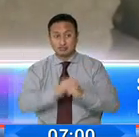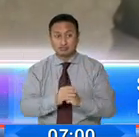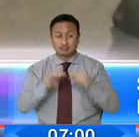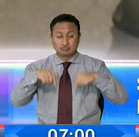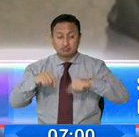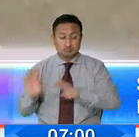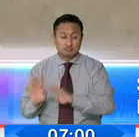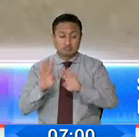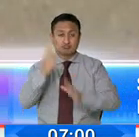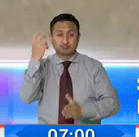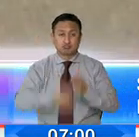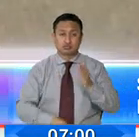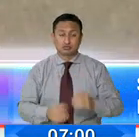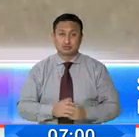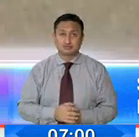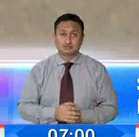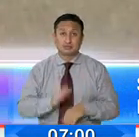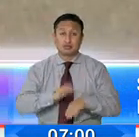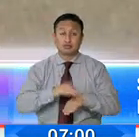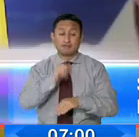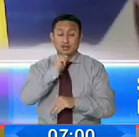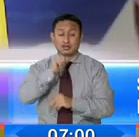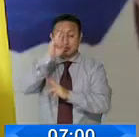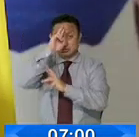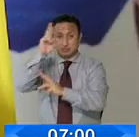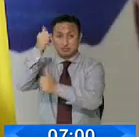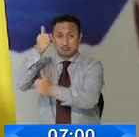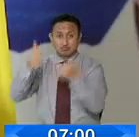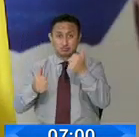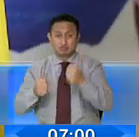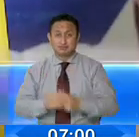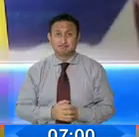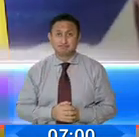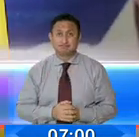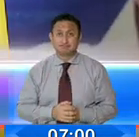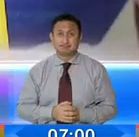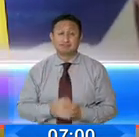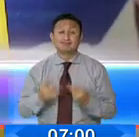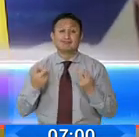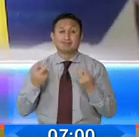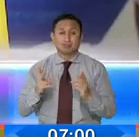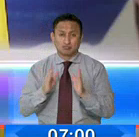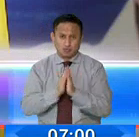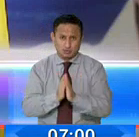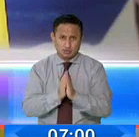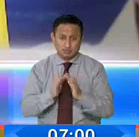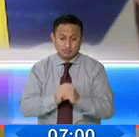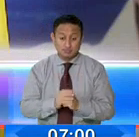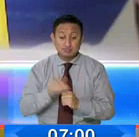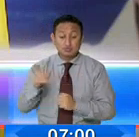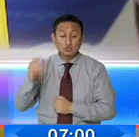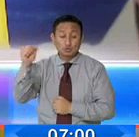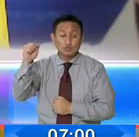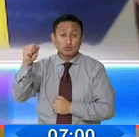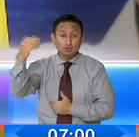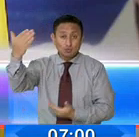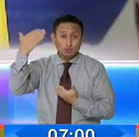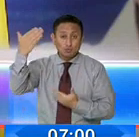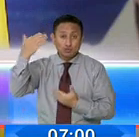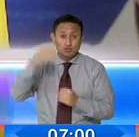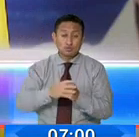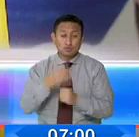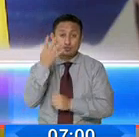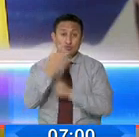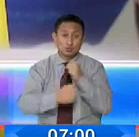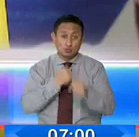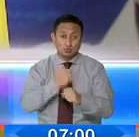sean sancionados por el desacato. Estamos solicitando además que se les quiten los derechos políticos por